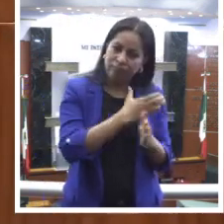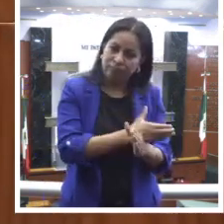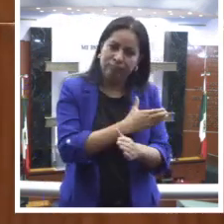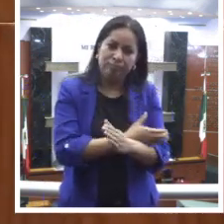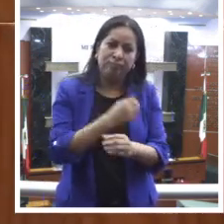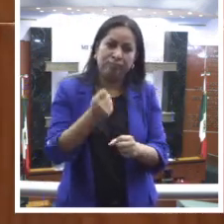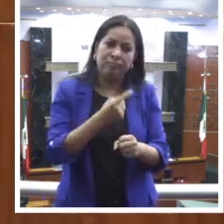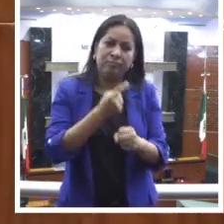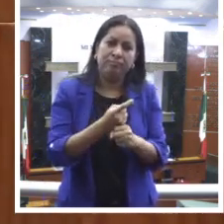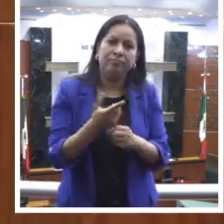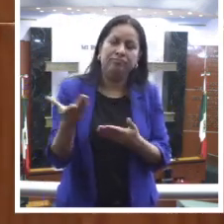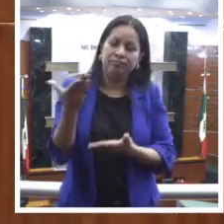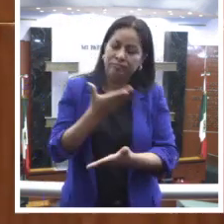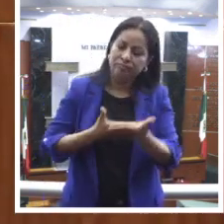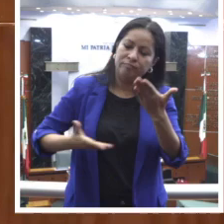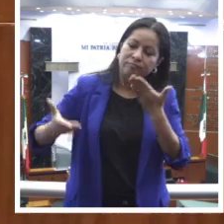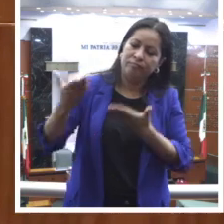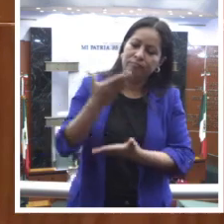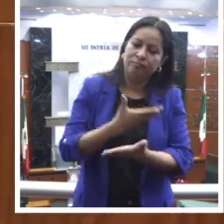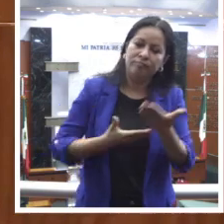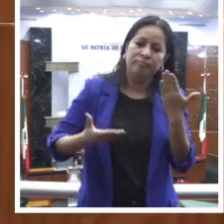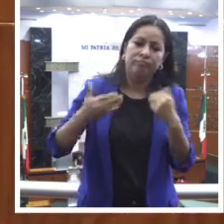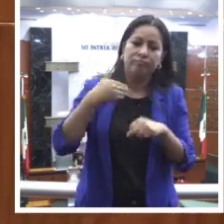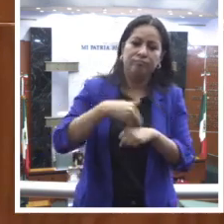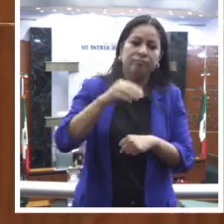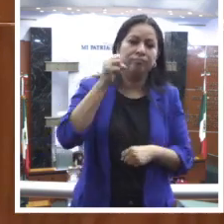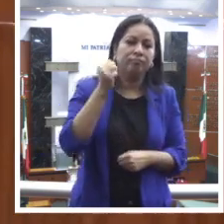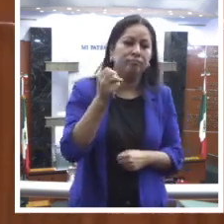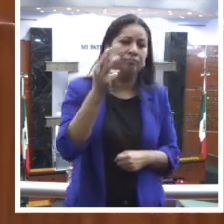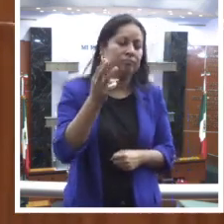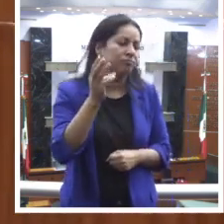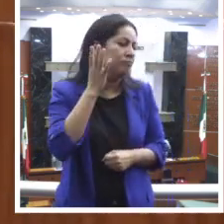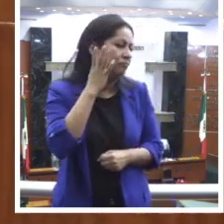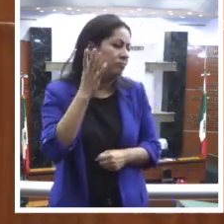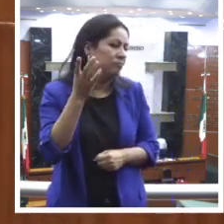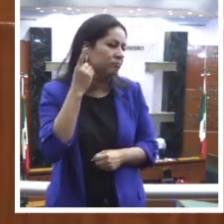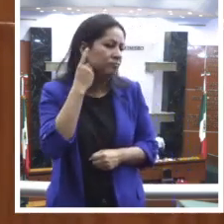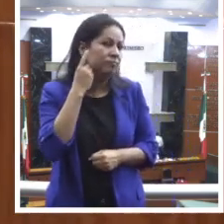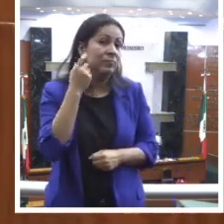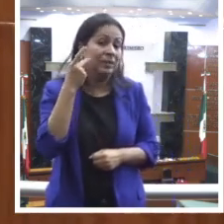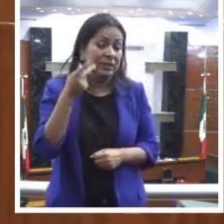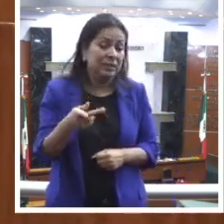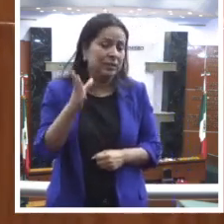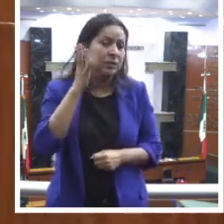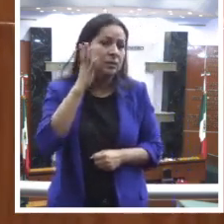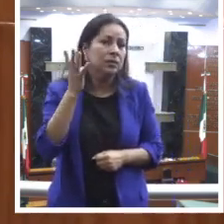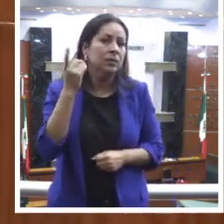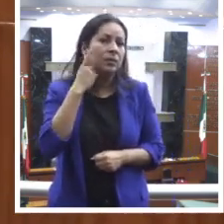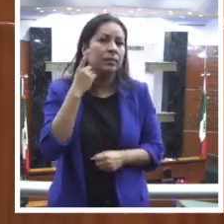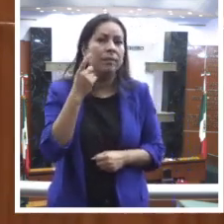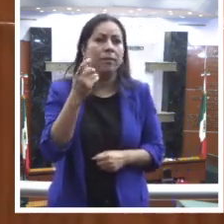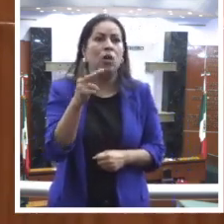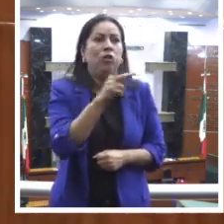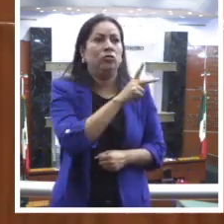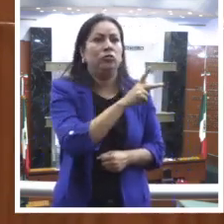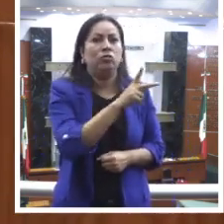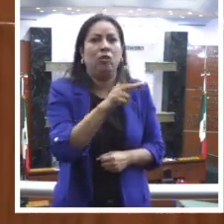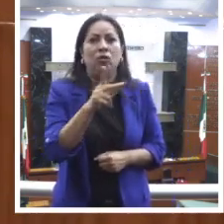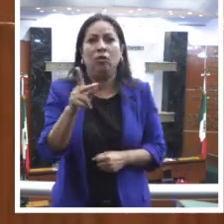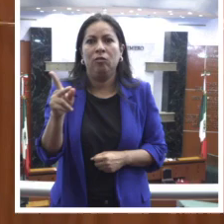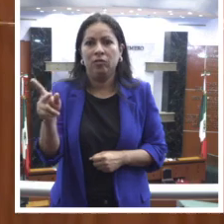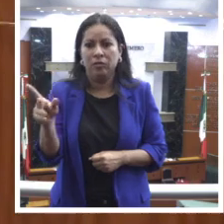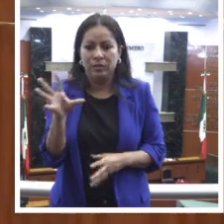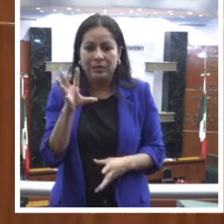oportunidad de compartirles que en la se tercera legislatura este congreso por unanimidad